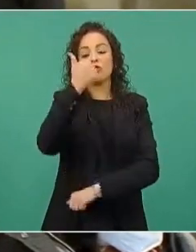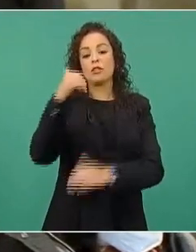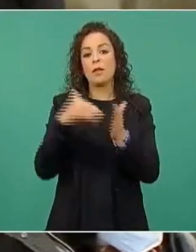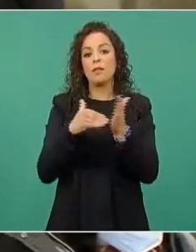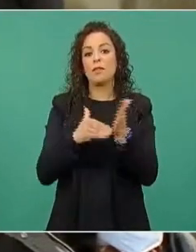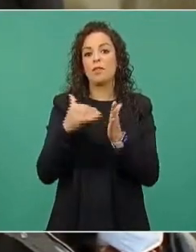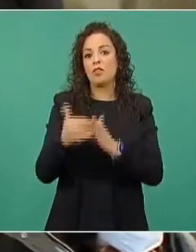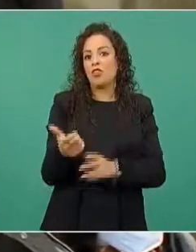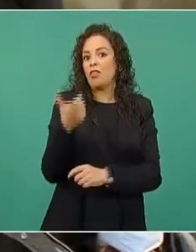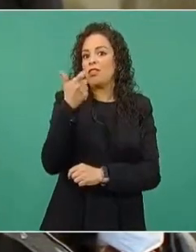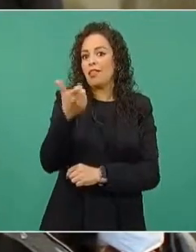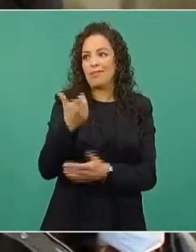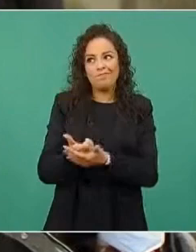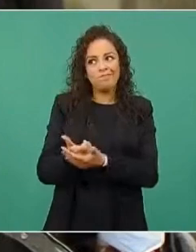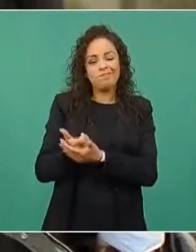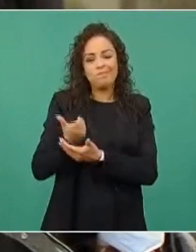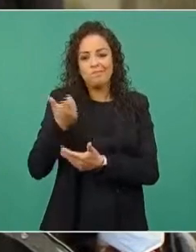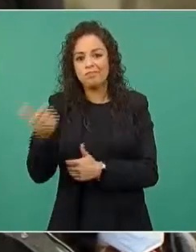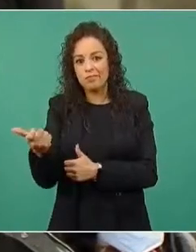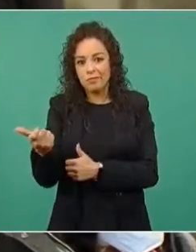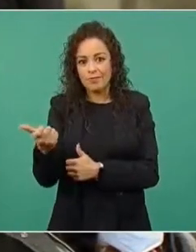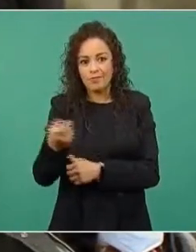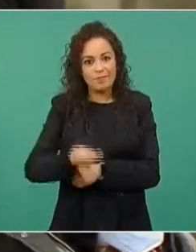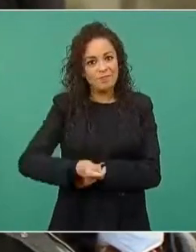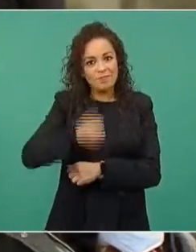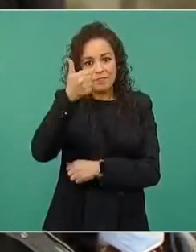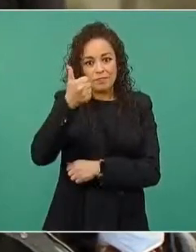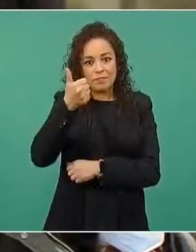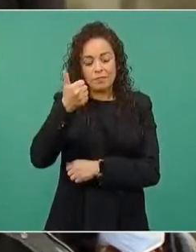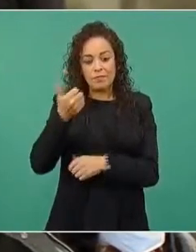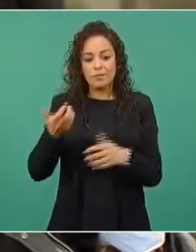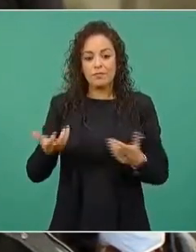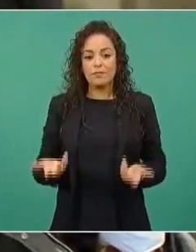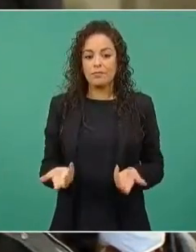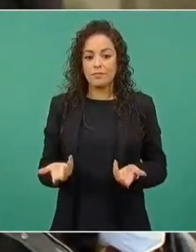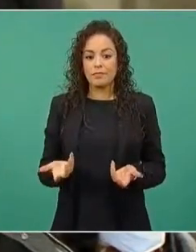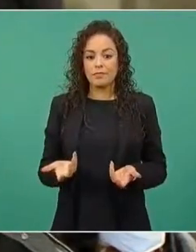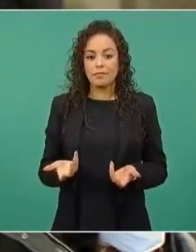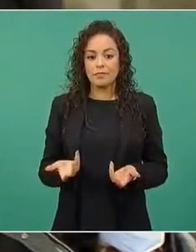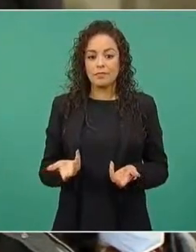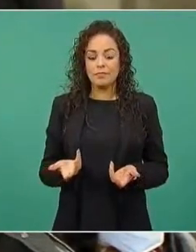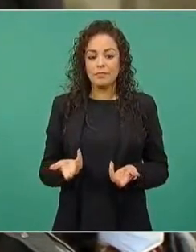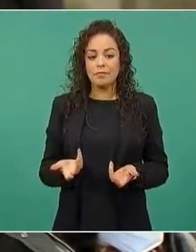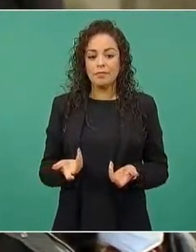pesos. Si los hacemos a precios corrientes,